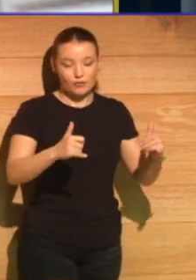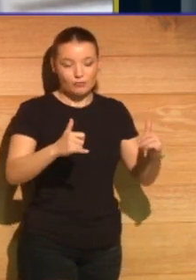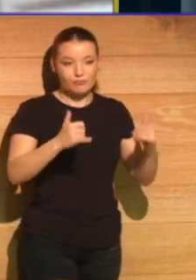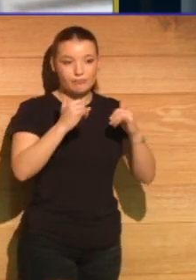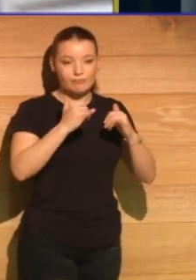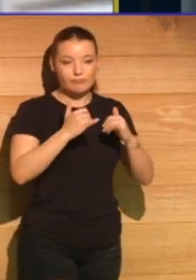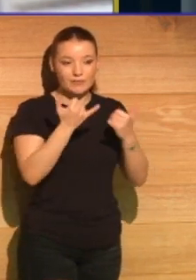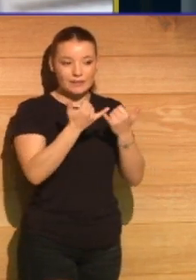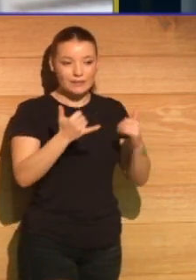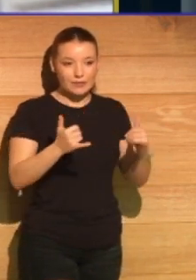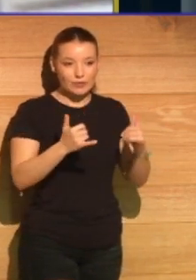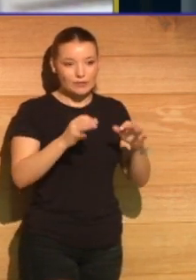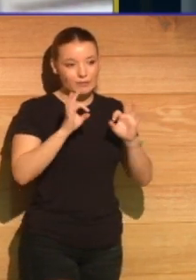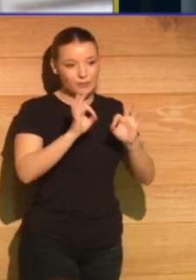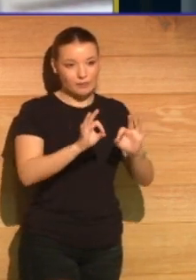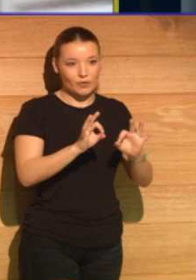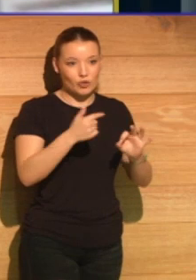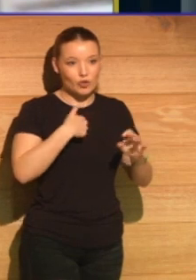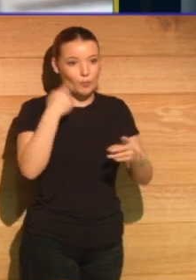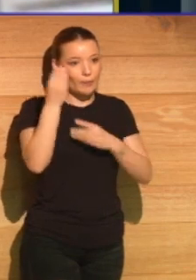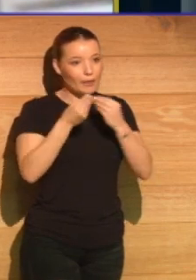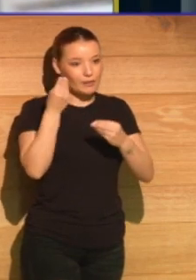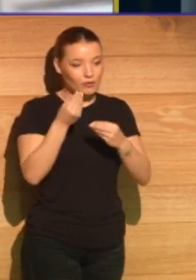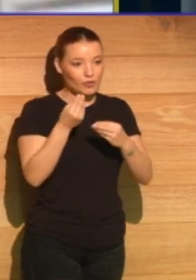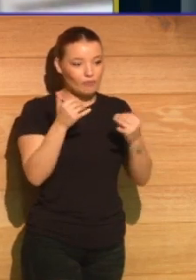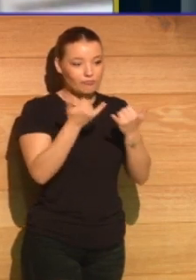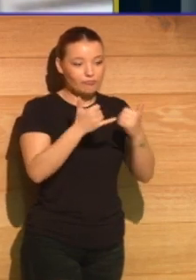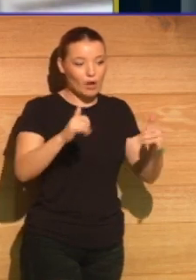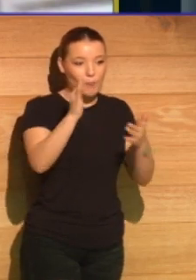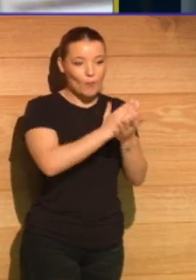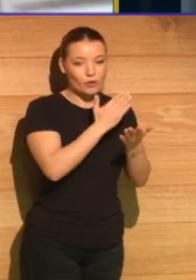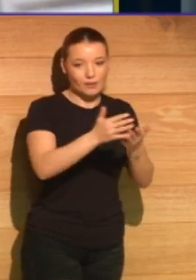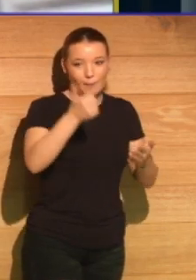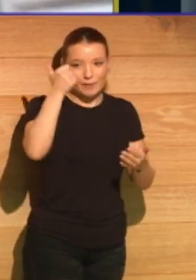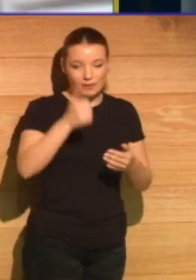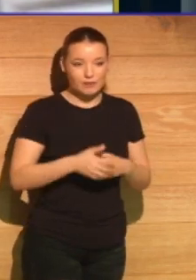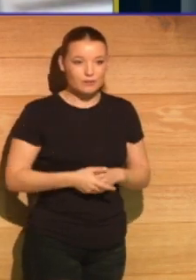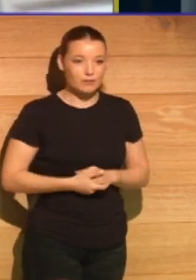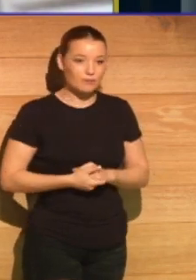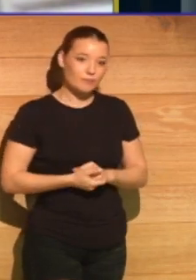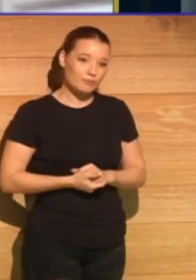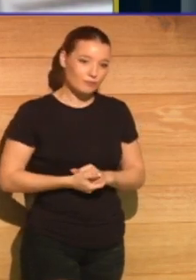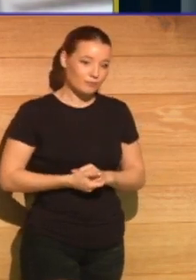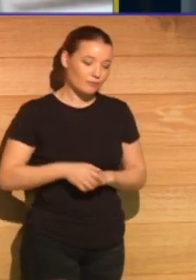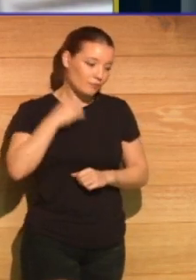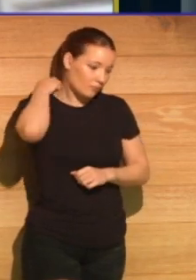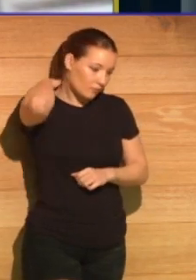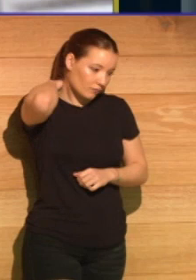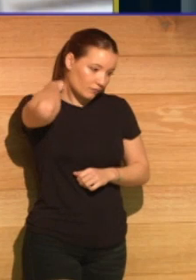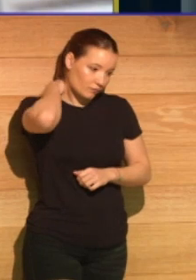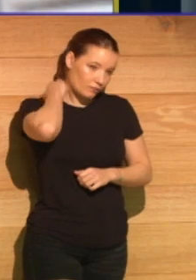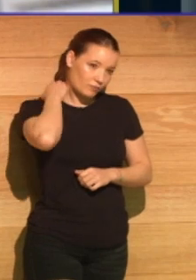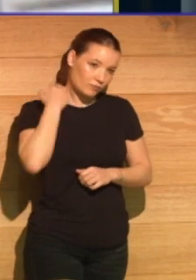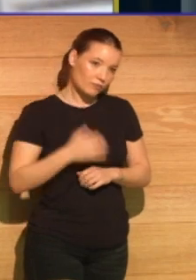creo que va a ser la celebración más poética de todas las que están